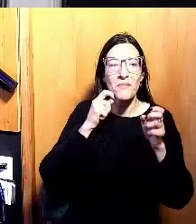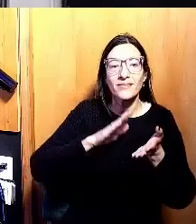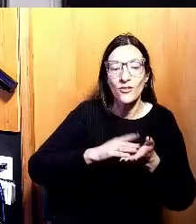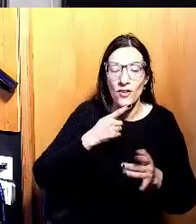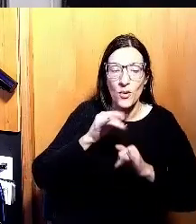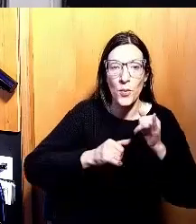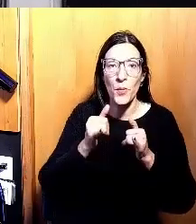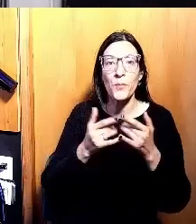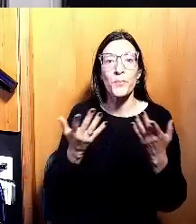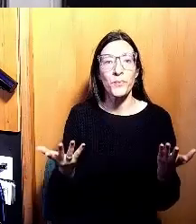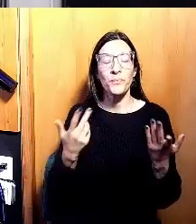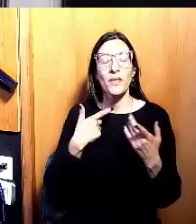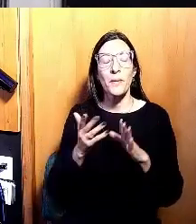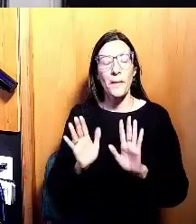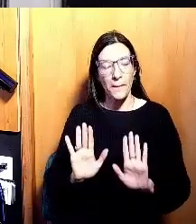Pero